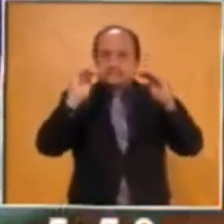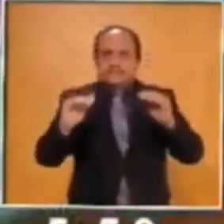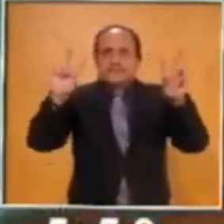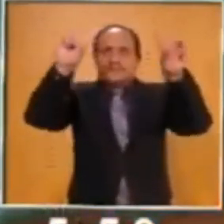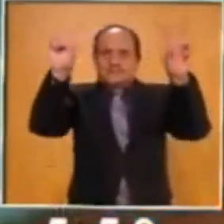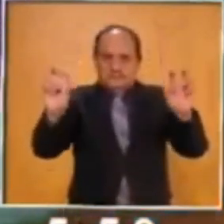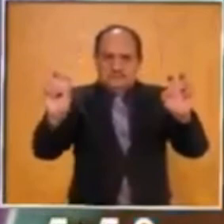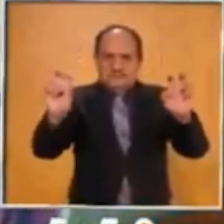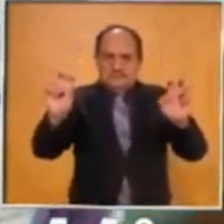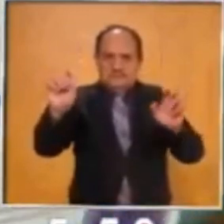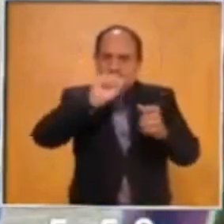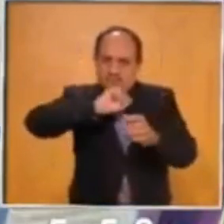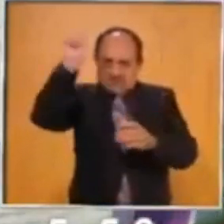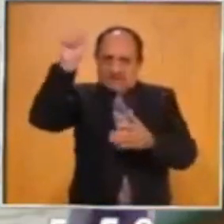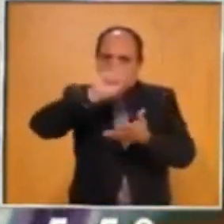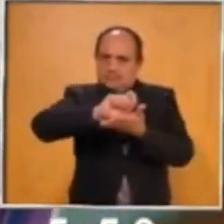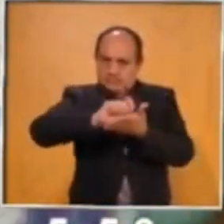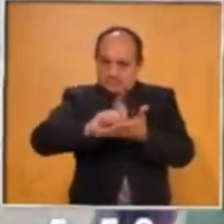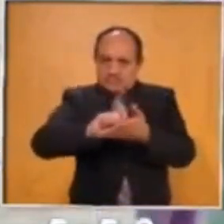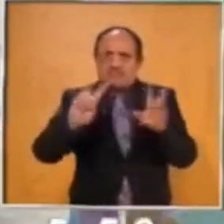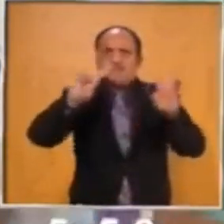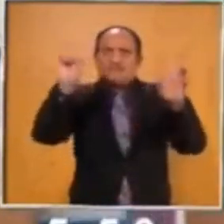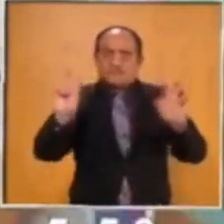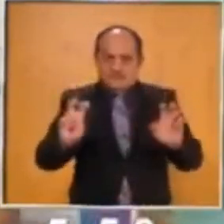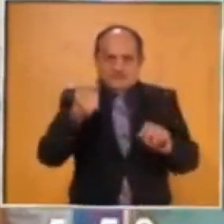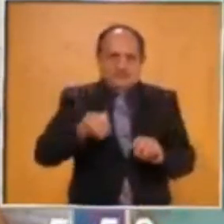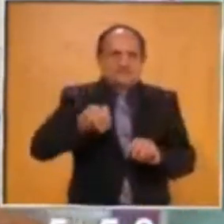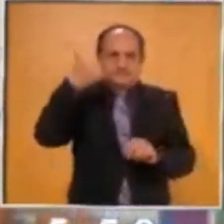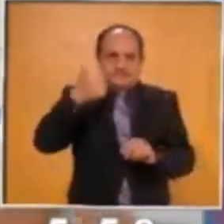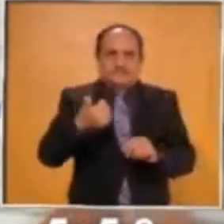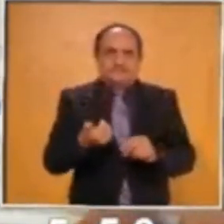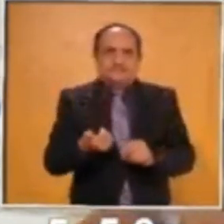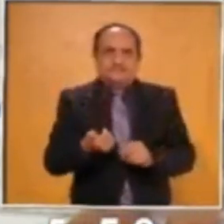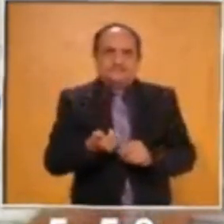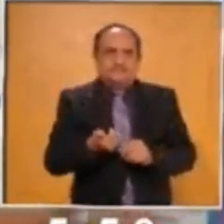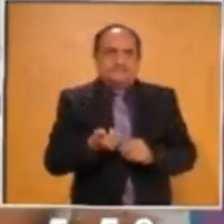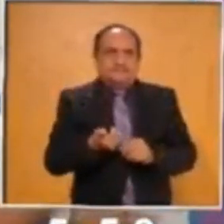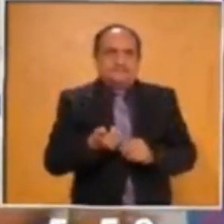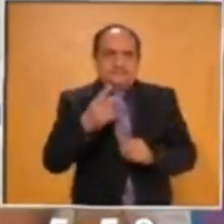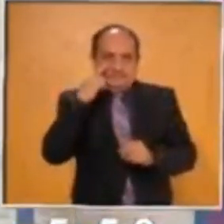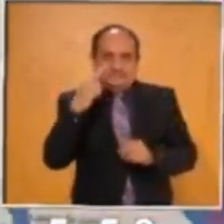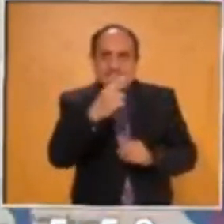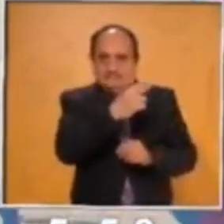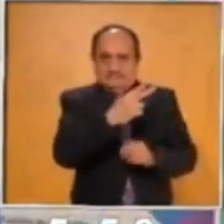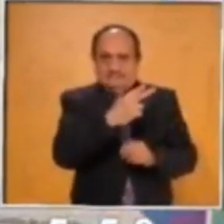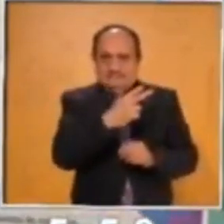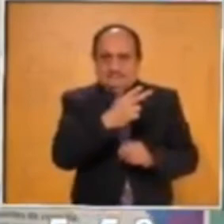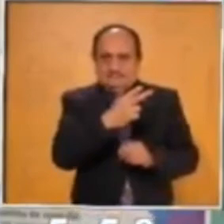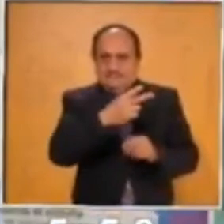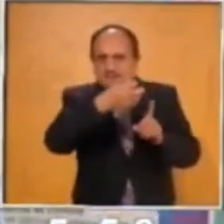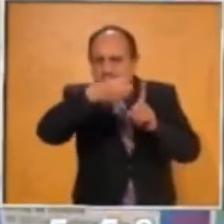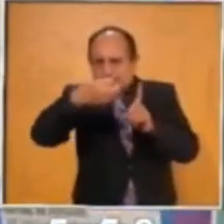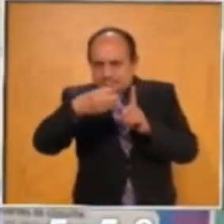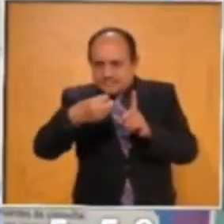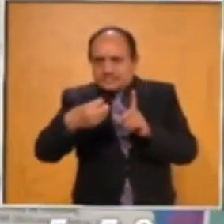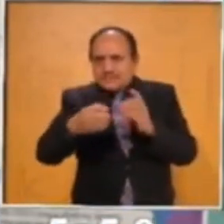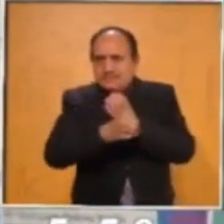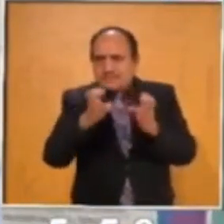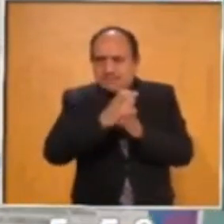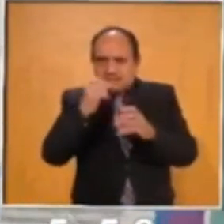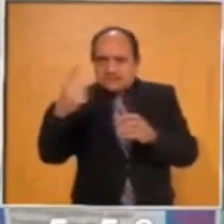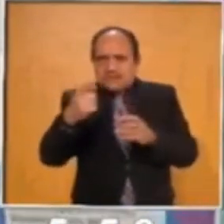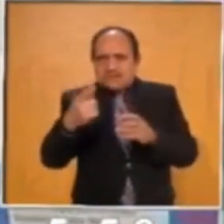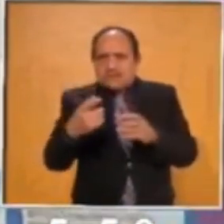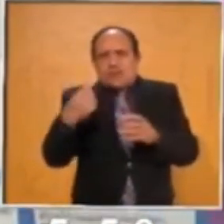narración, el autor, el tema principal. Aquí está. ¿Fijan? Los elementos fantásticos, los